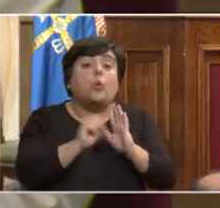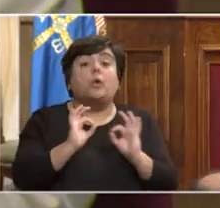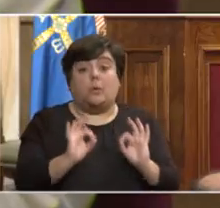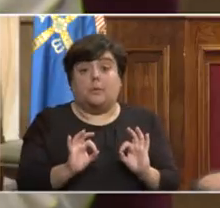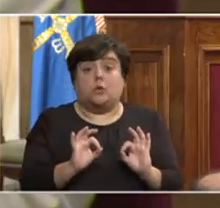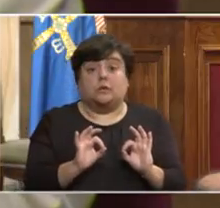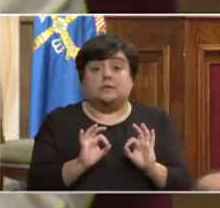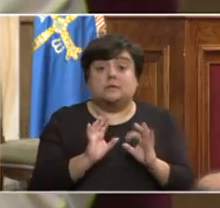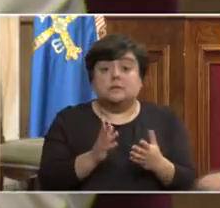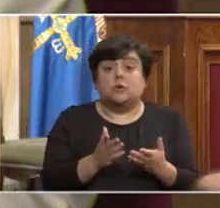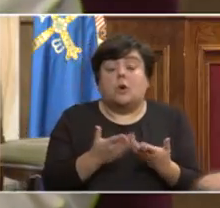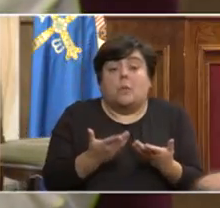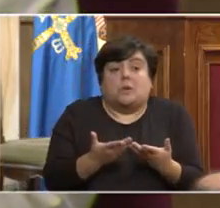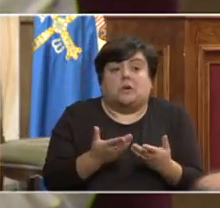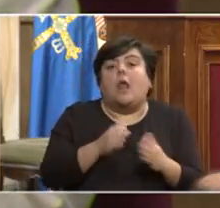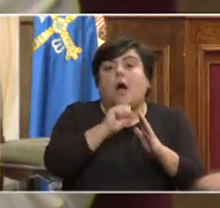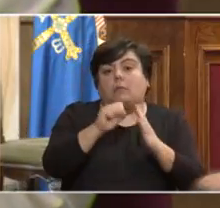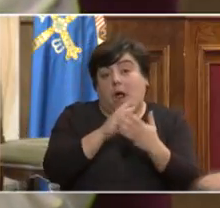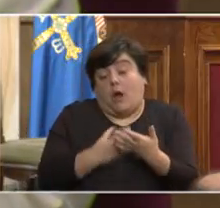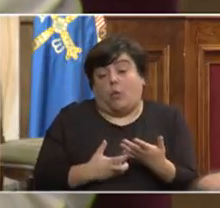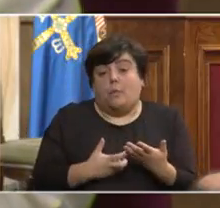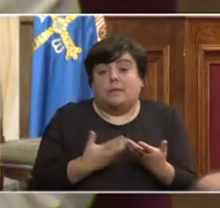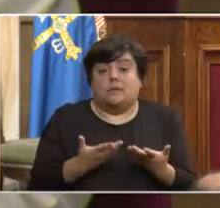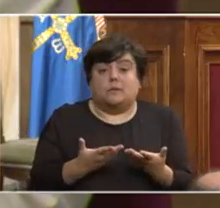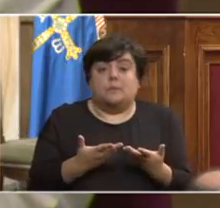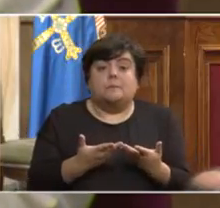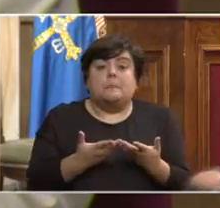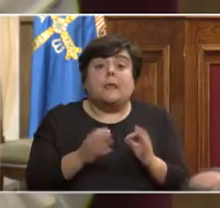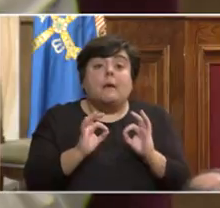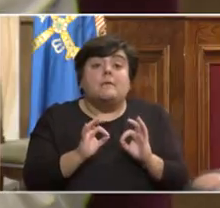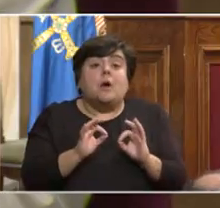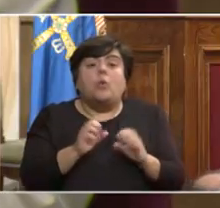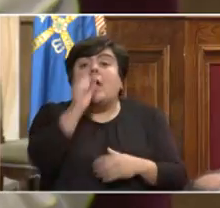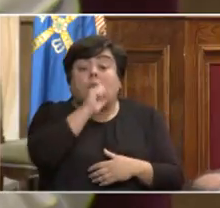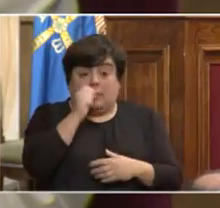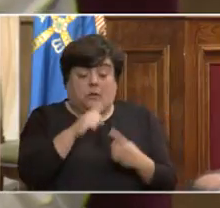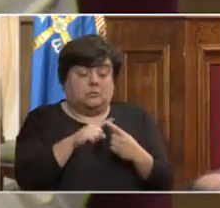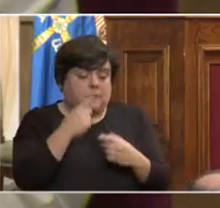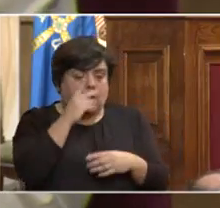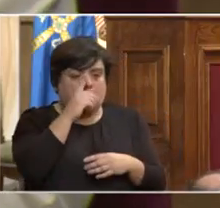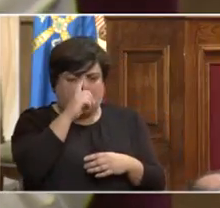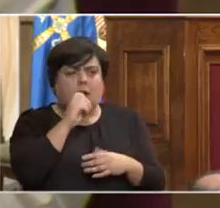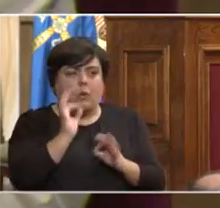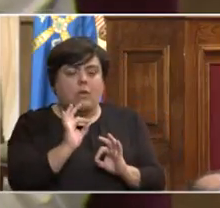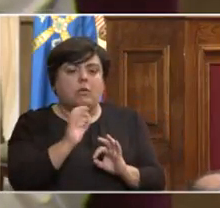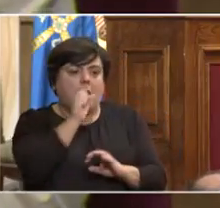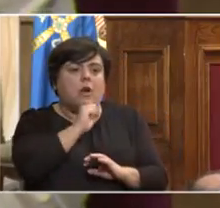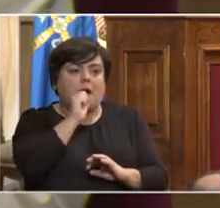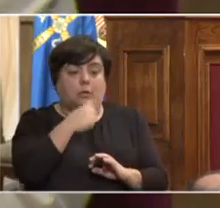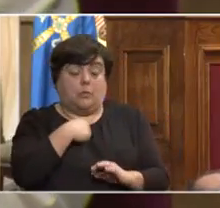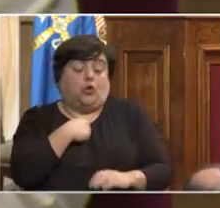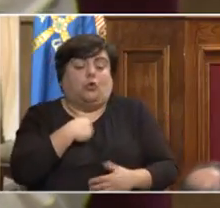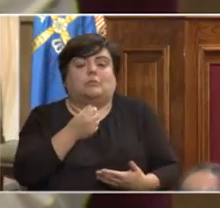los culebrones estos, los argumentos. Había una canción, que me acuerdo muy bien de la canción porque la cantaba